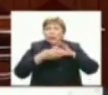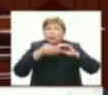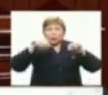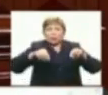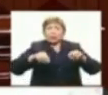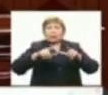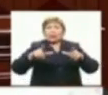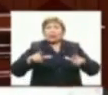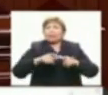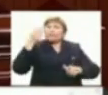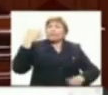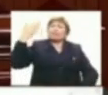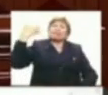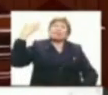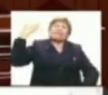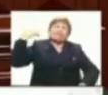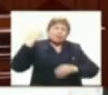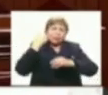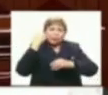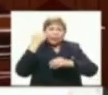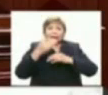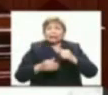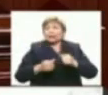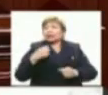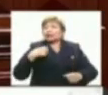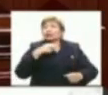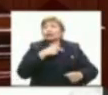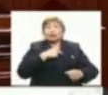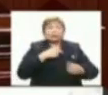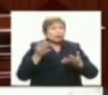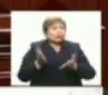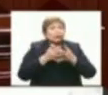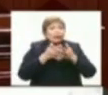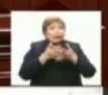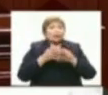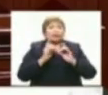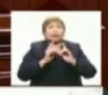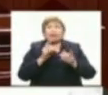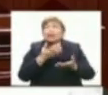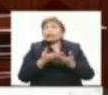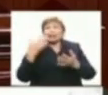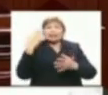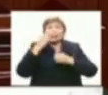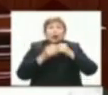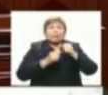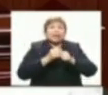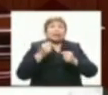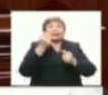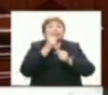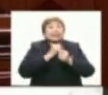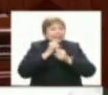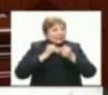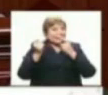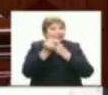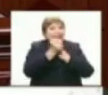territorio viene de mucho más atrás. Somos una cuna desde hace 5.000 años de